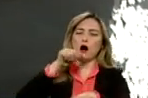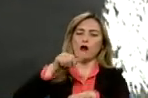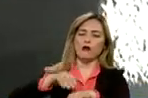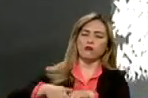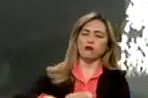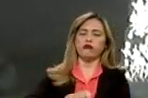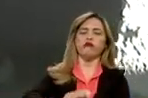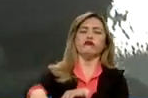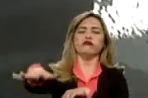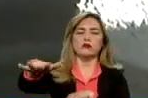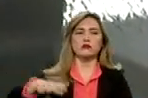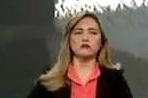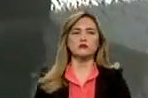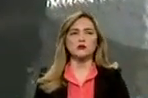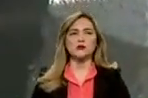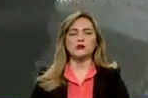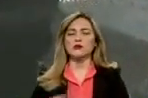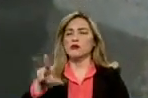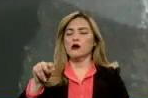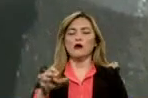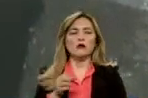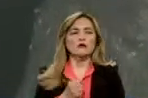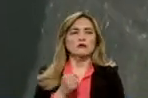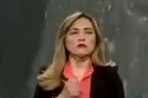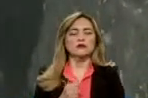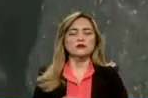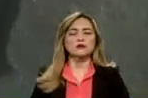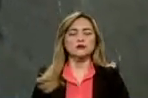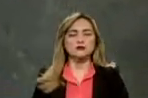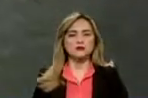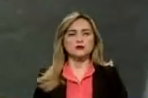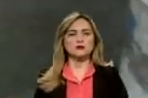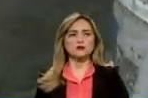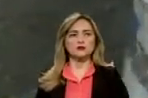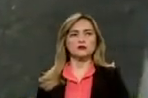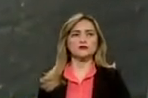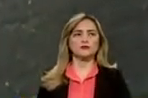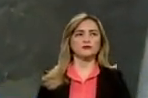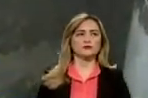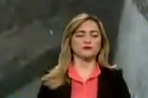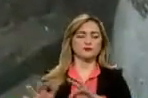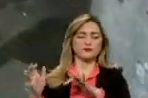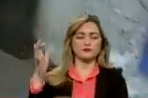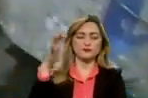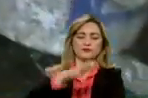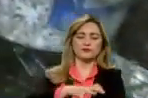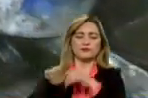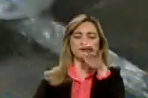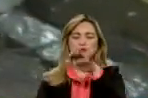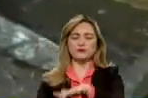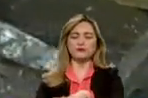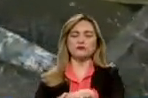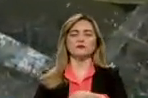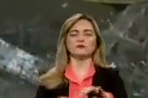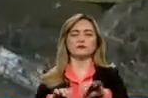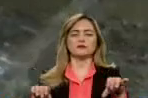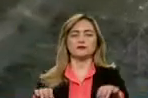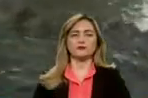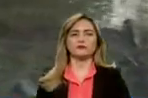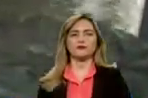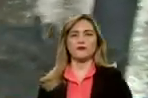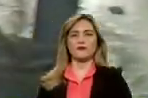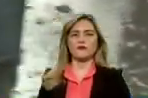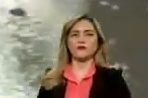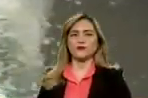agua de la cuadra, pero no, porque ha estado lleno de todos los escombros, está lleno de escombros. Eso